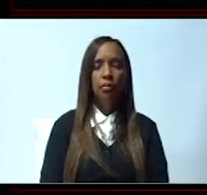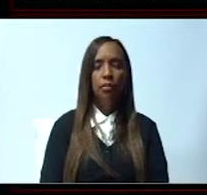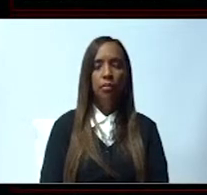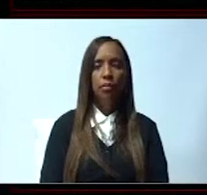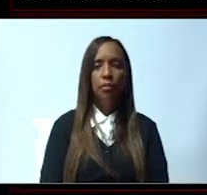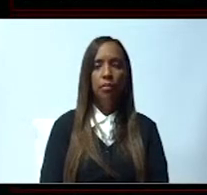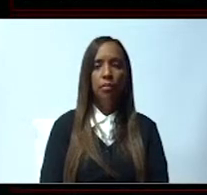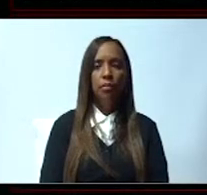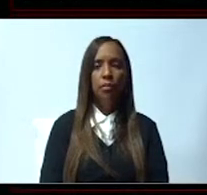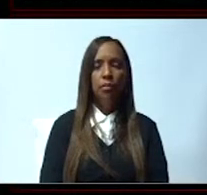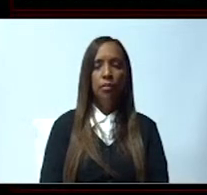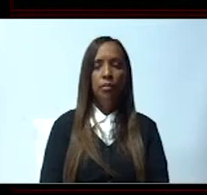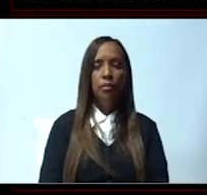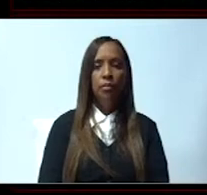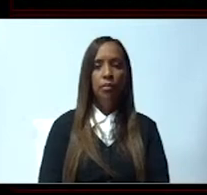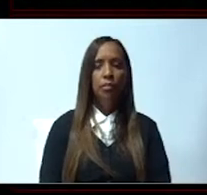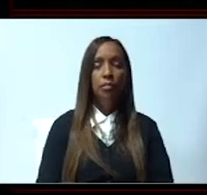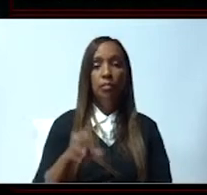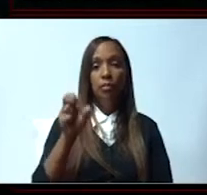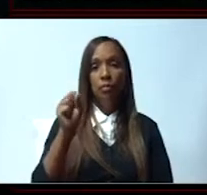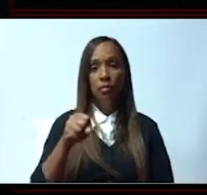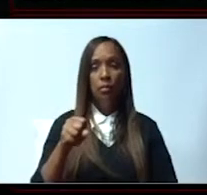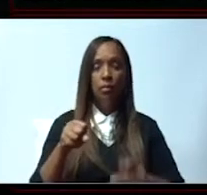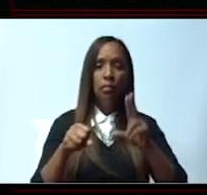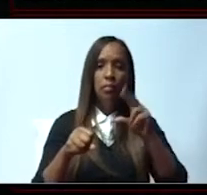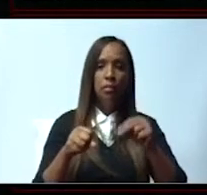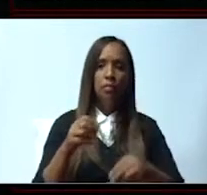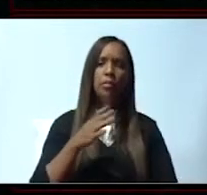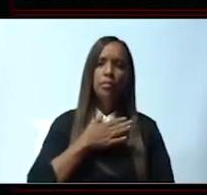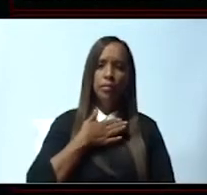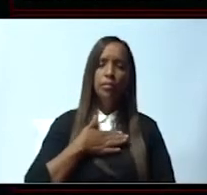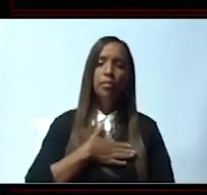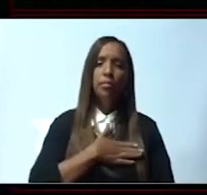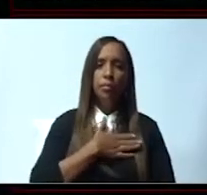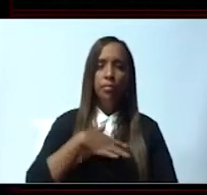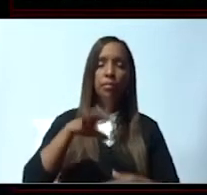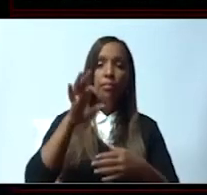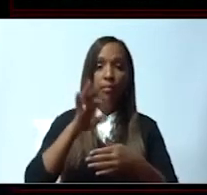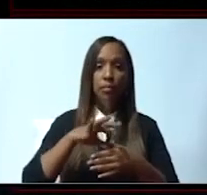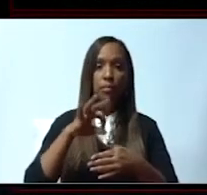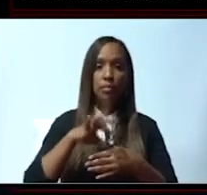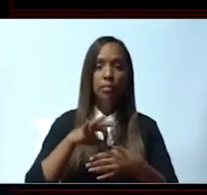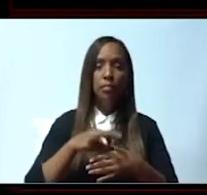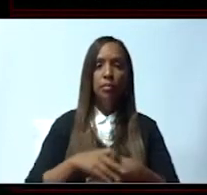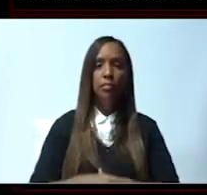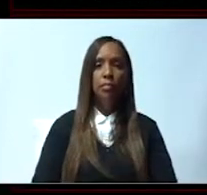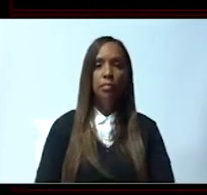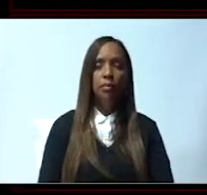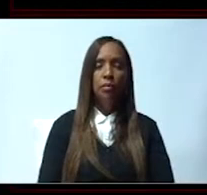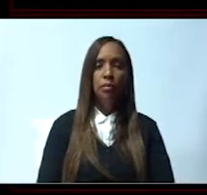Sí o no. Voten, por favor. Estamos votando.